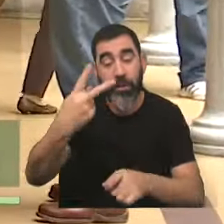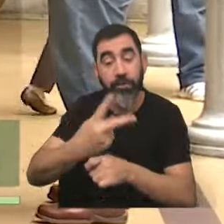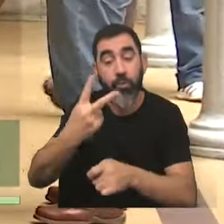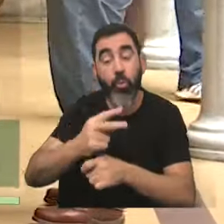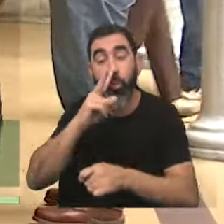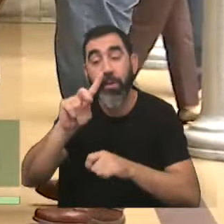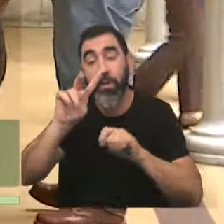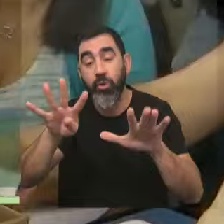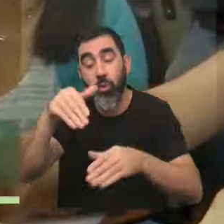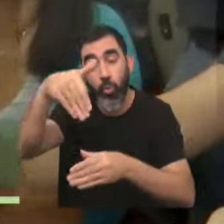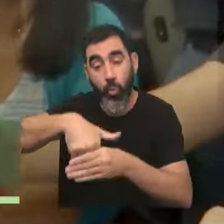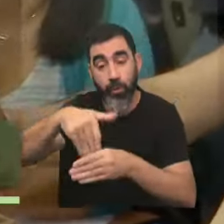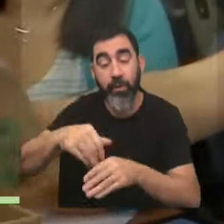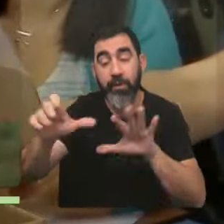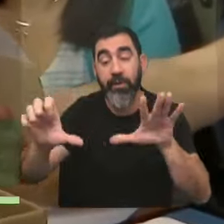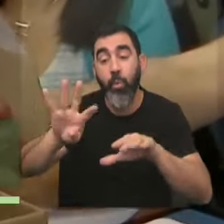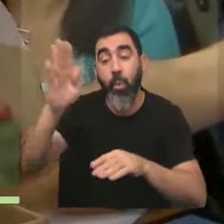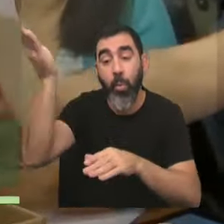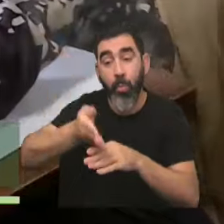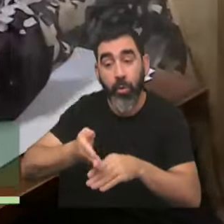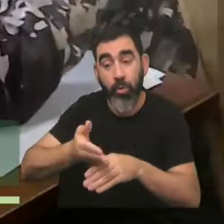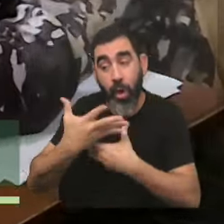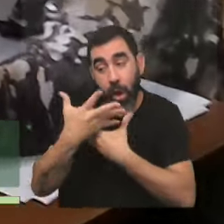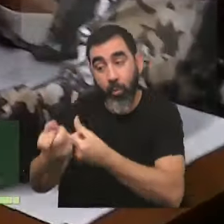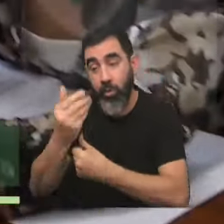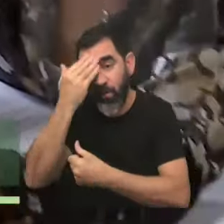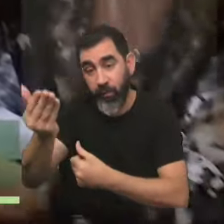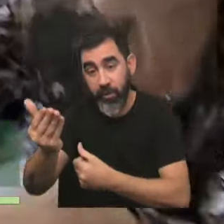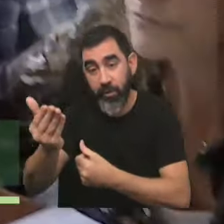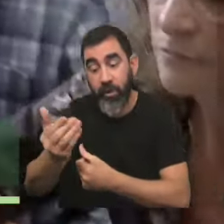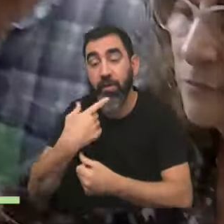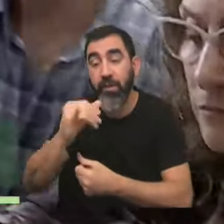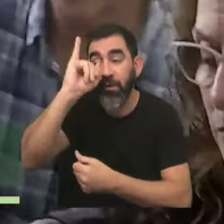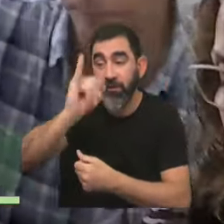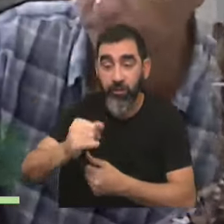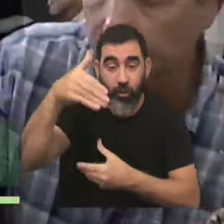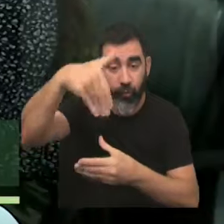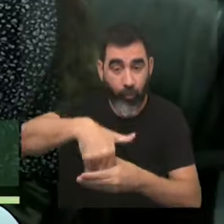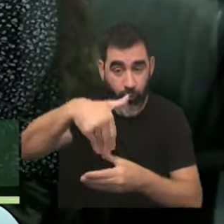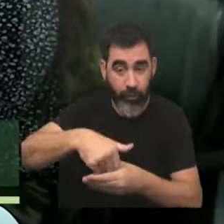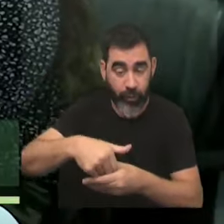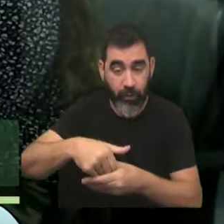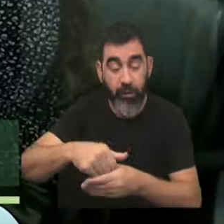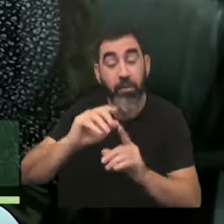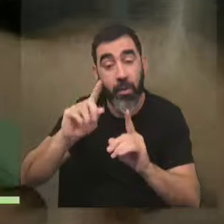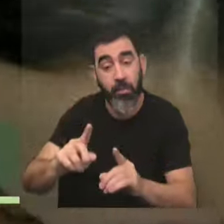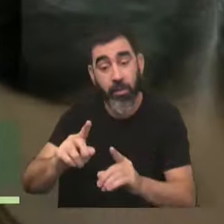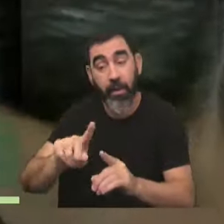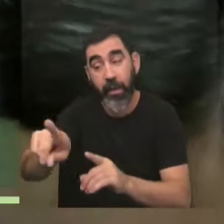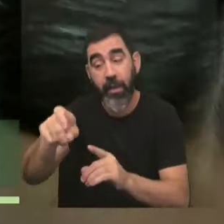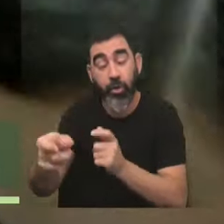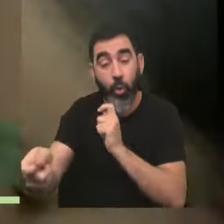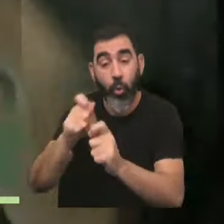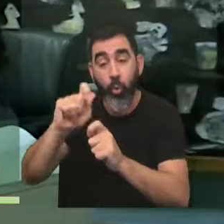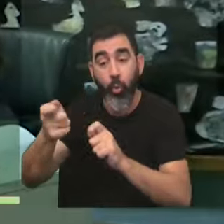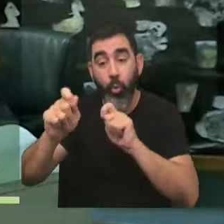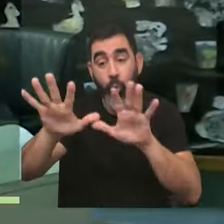2019 surgió que 69 por de quienes apoyaron al frente amplio se manifestaron dispuestas a a votarla y que incluso la exconductora de